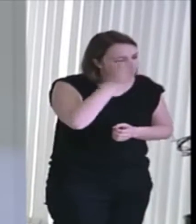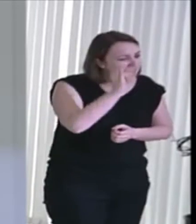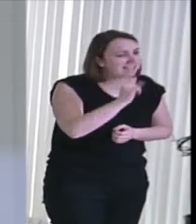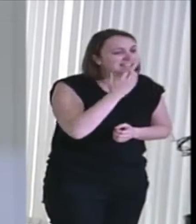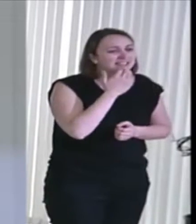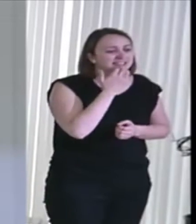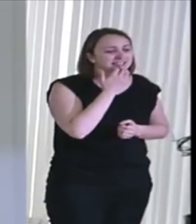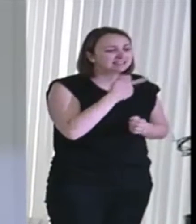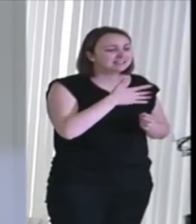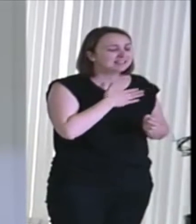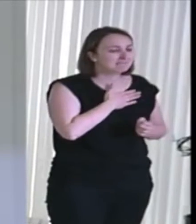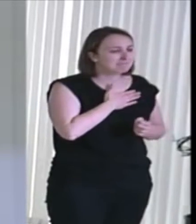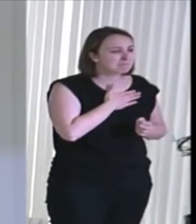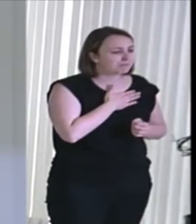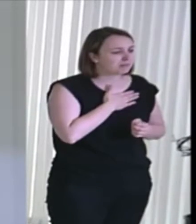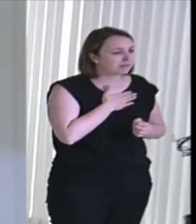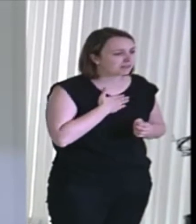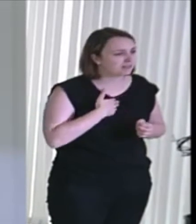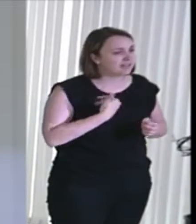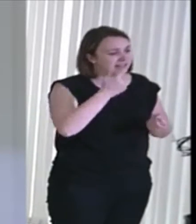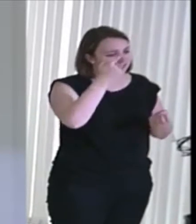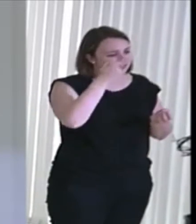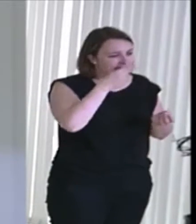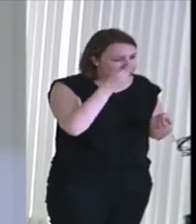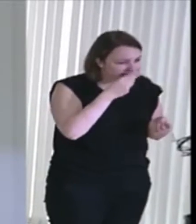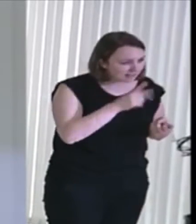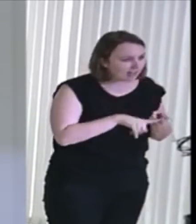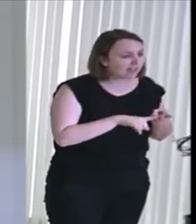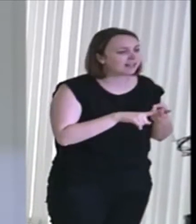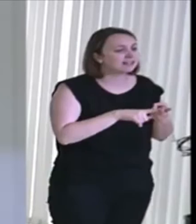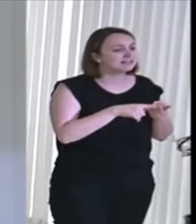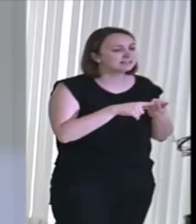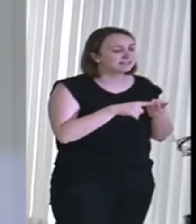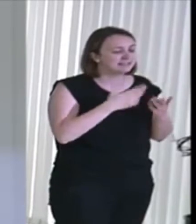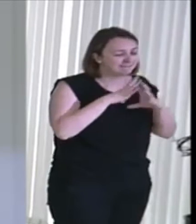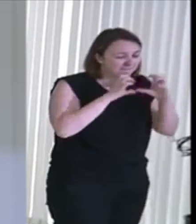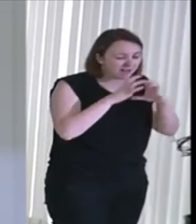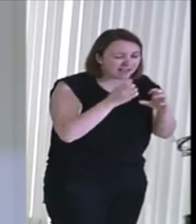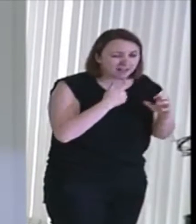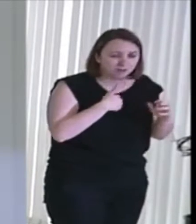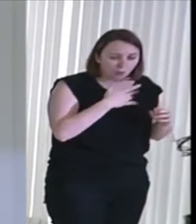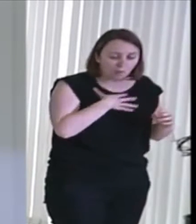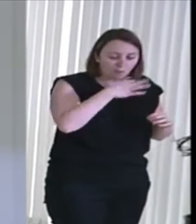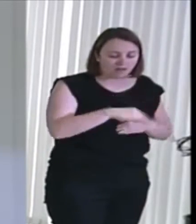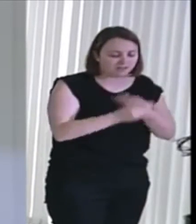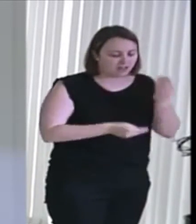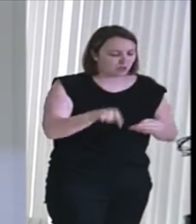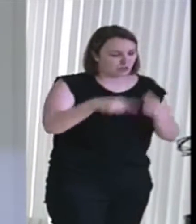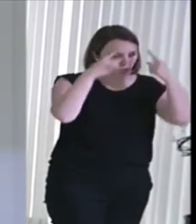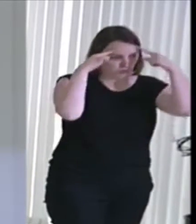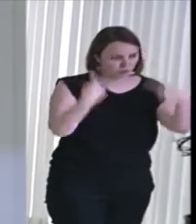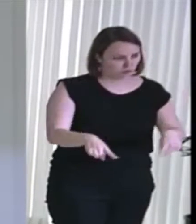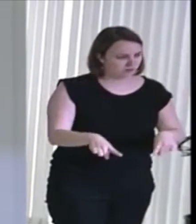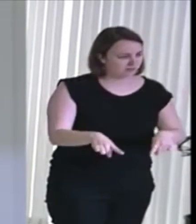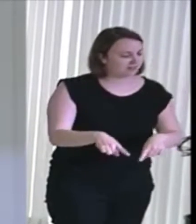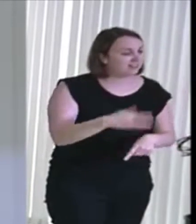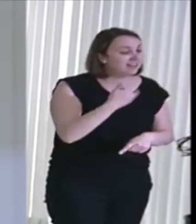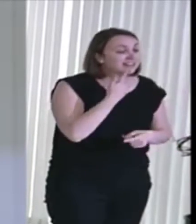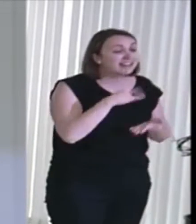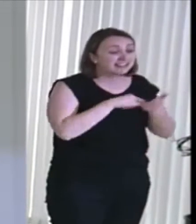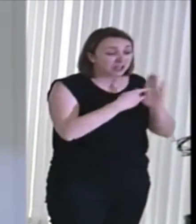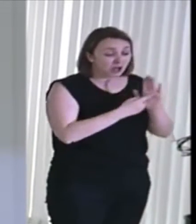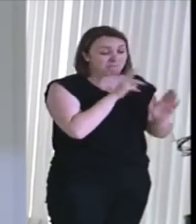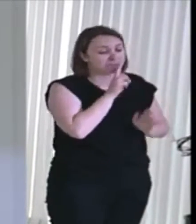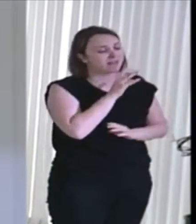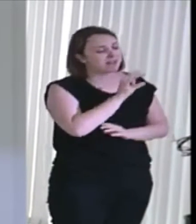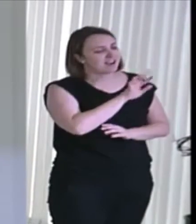tienes el interés y la inquietud de poder hacer algo por ti misma. La tecnología en Madresfera